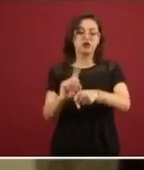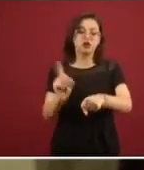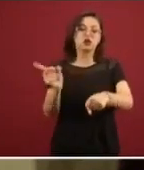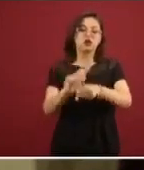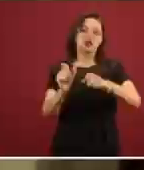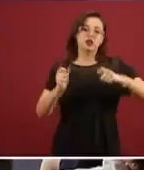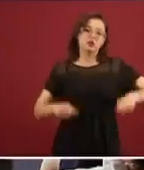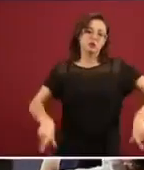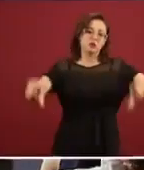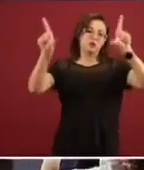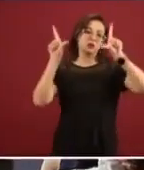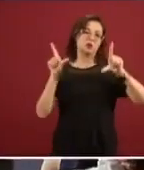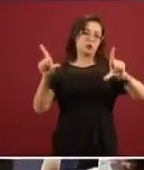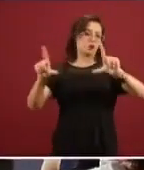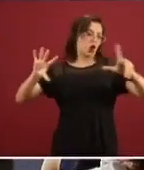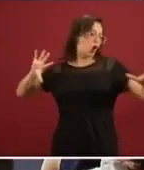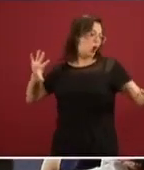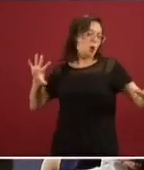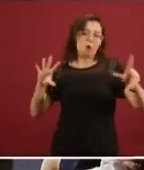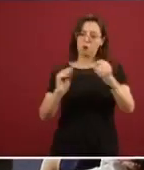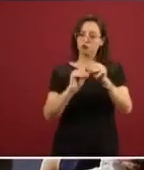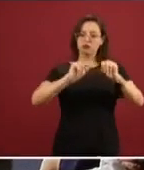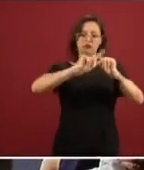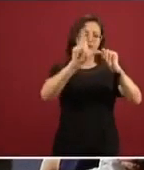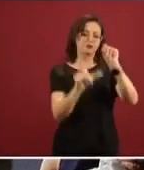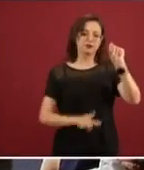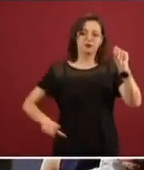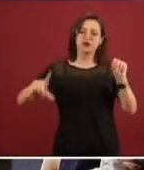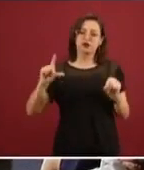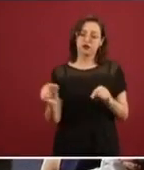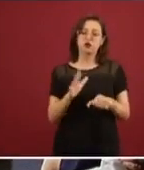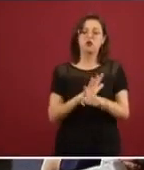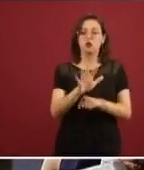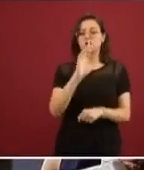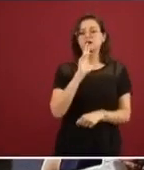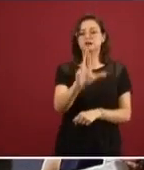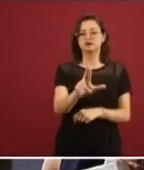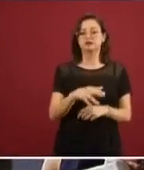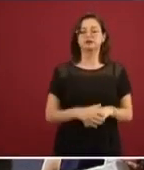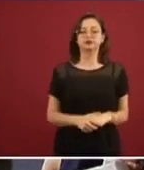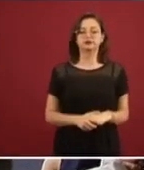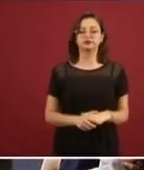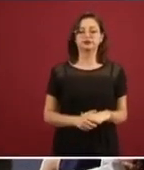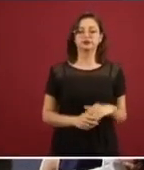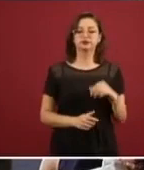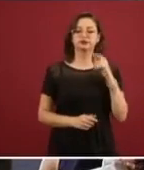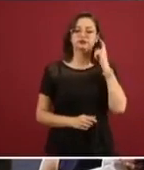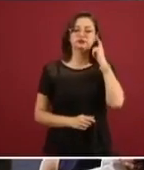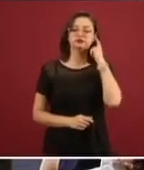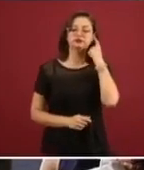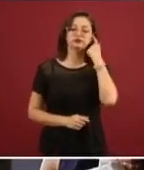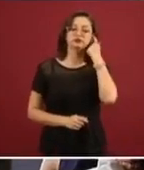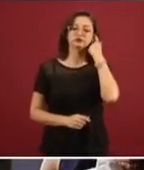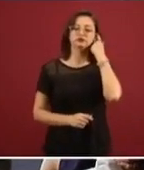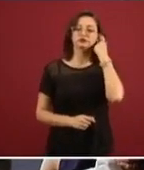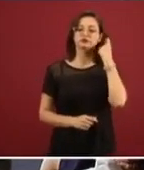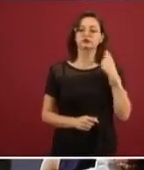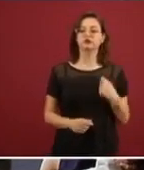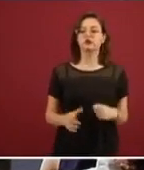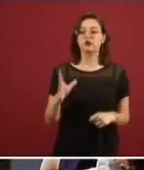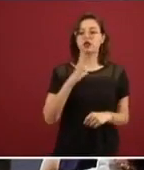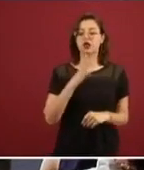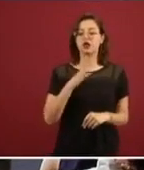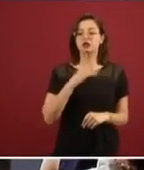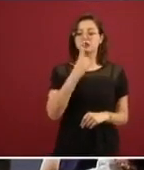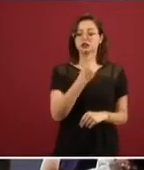que vemos aquí ya es la concentración de todo México de los resultados que en su momento ellos capturan. Así también tenemos